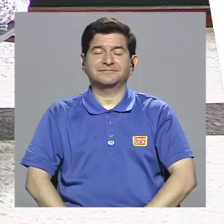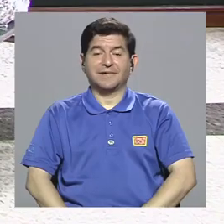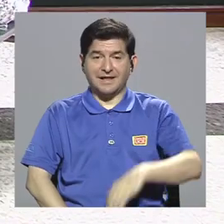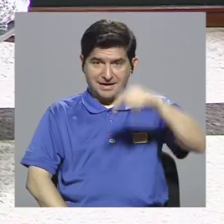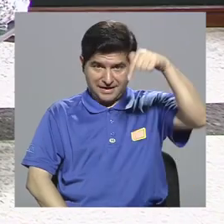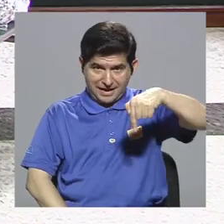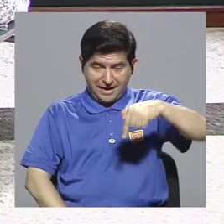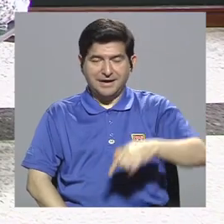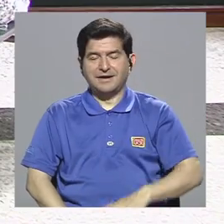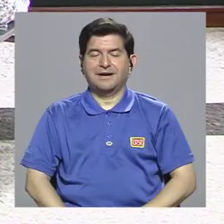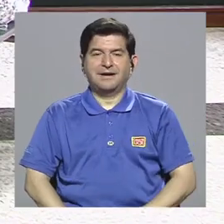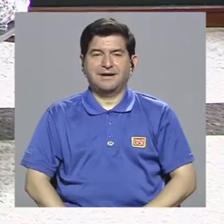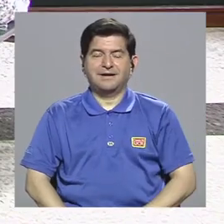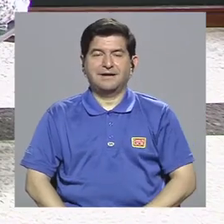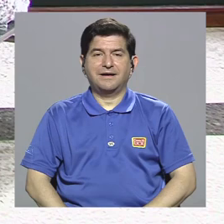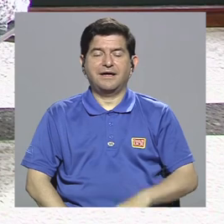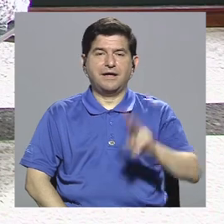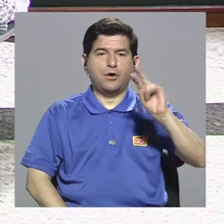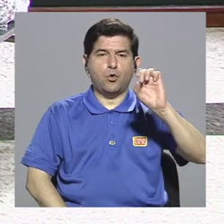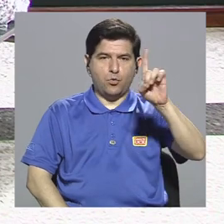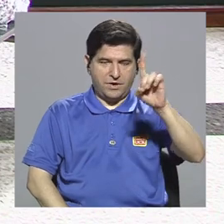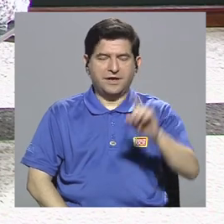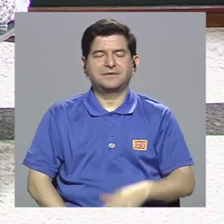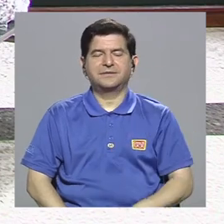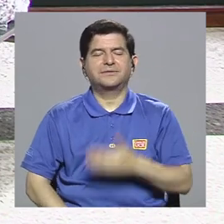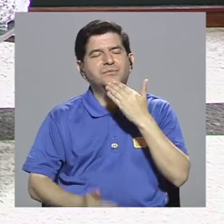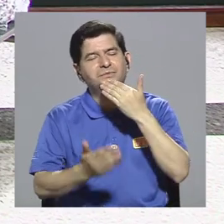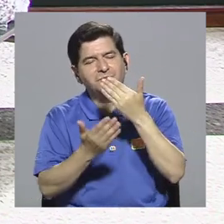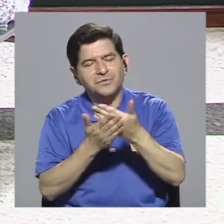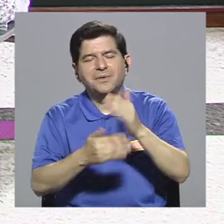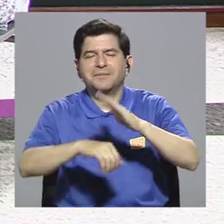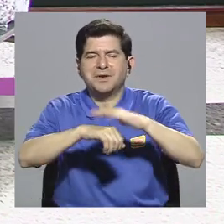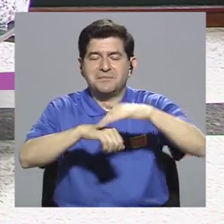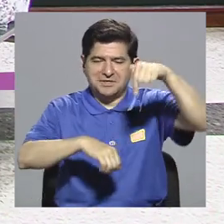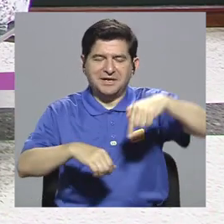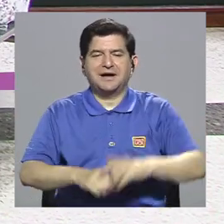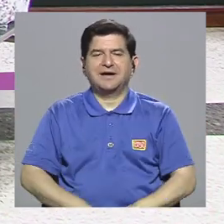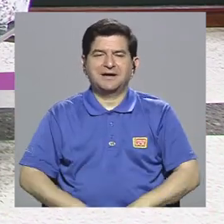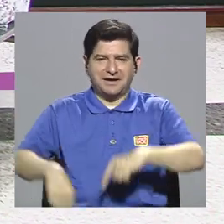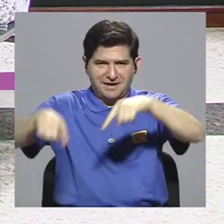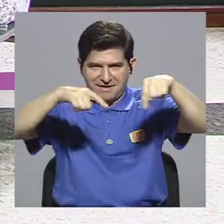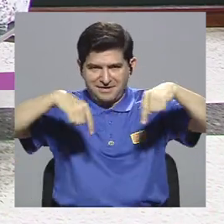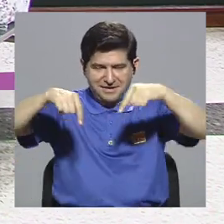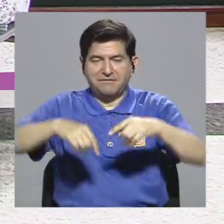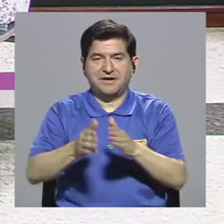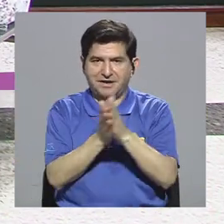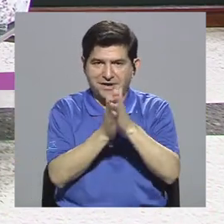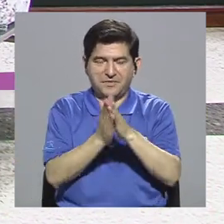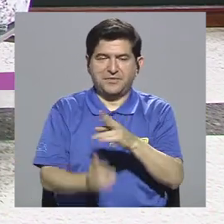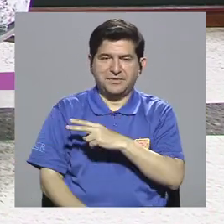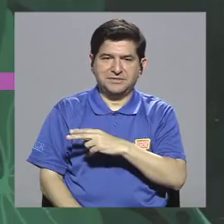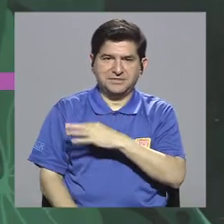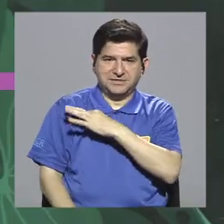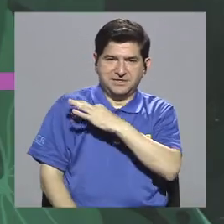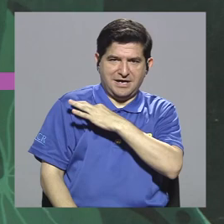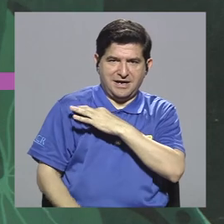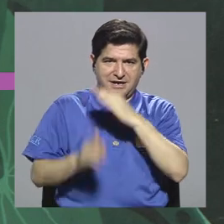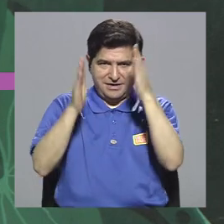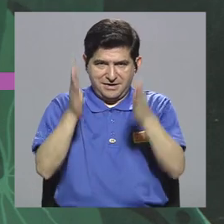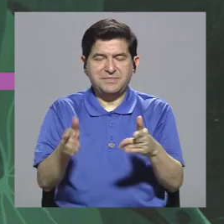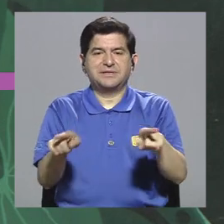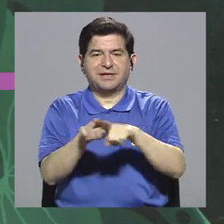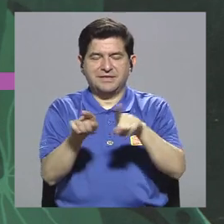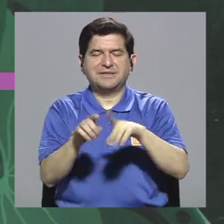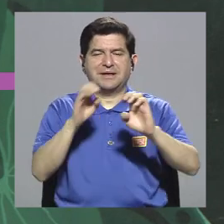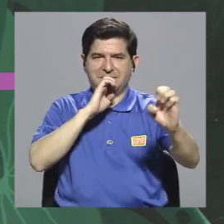Bueno, estamos en las instalaciones de la UNED, que muy amablemente nos permitieron grabar aquí el día de hoy, aprovechando que nuestra invitada también tenía